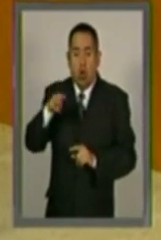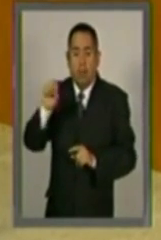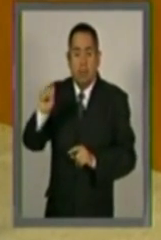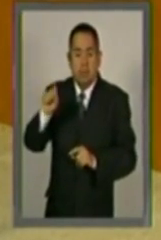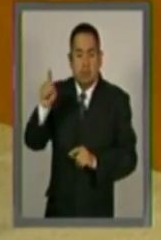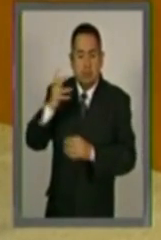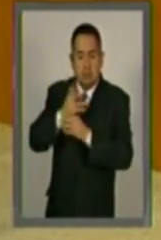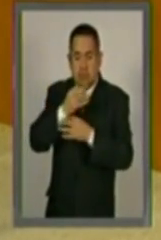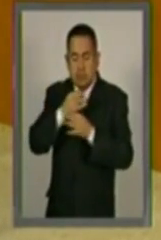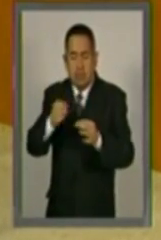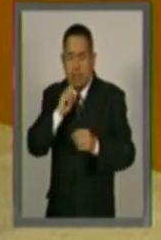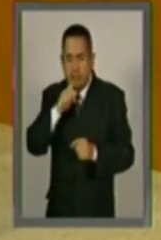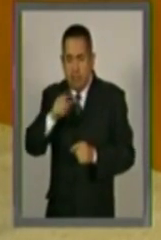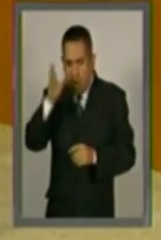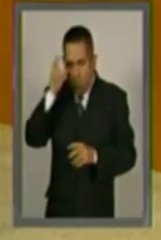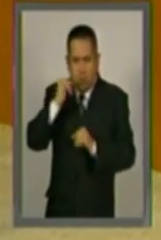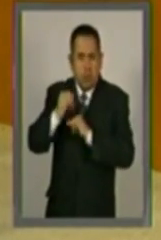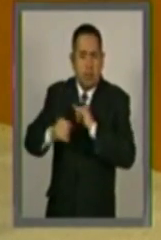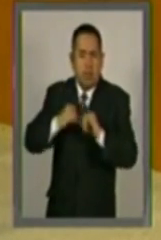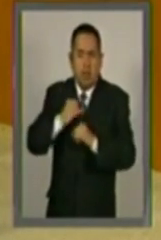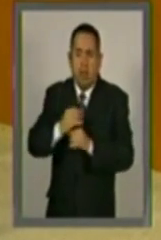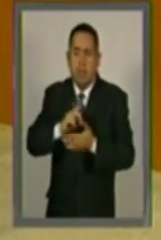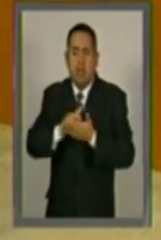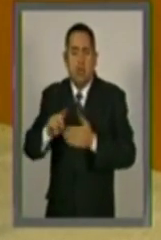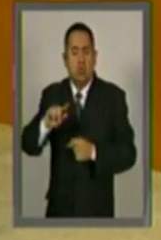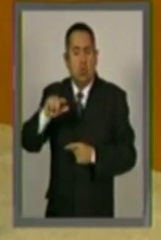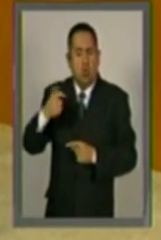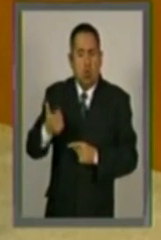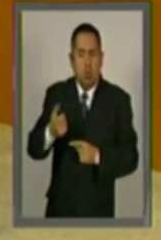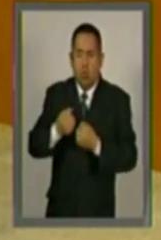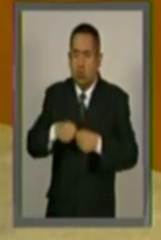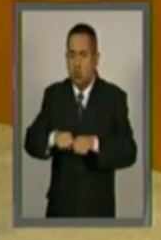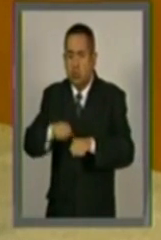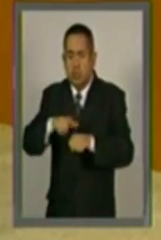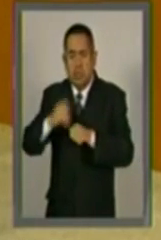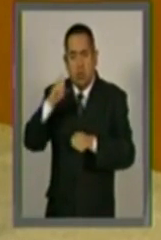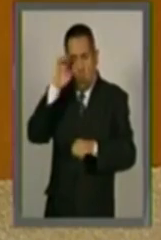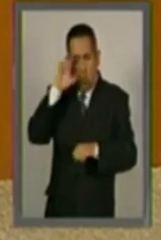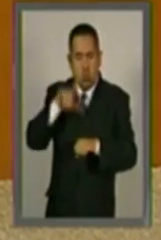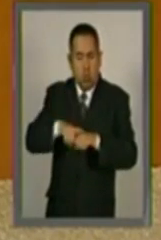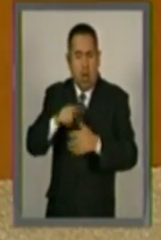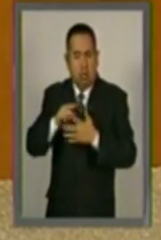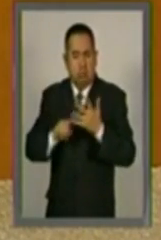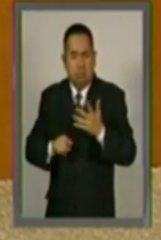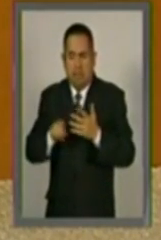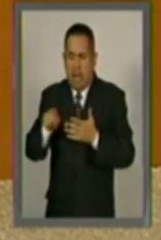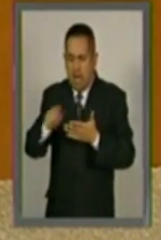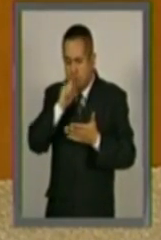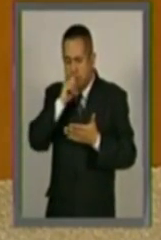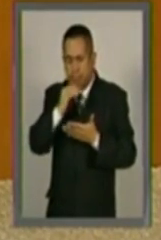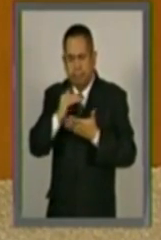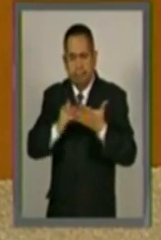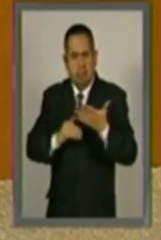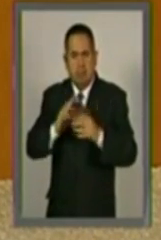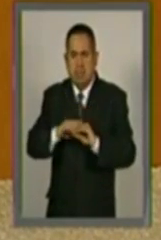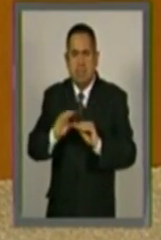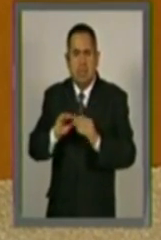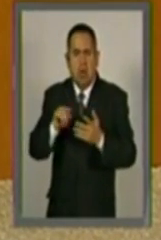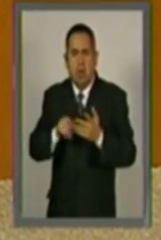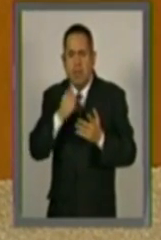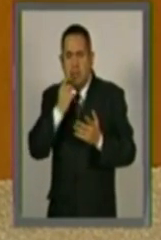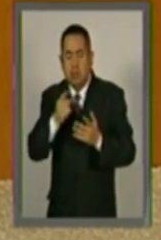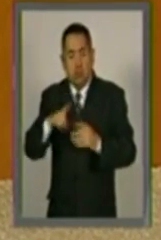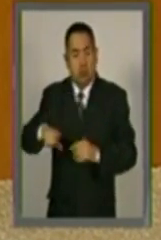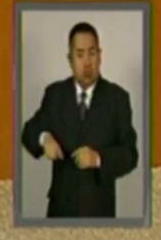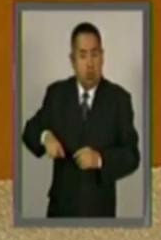y al pacto internacional de los derechos económicos sociales y culturales en las que se contempla claramente que los